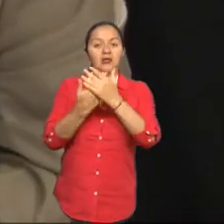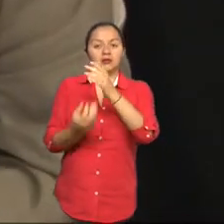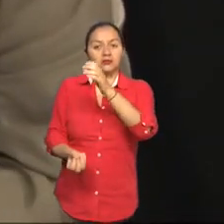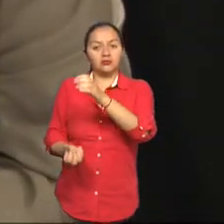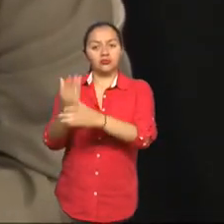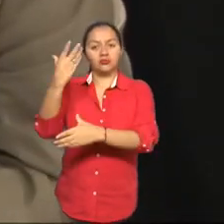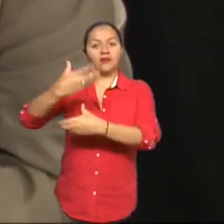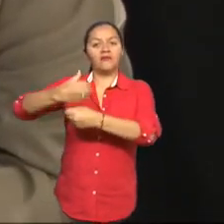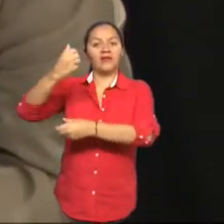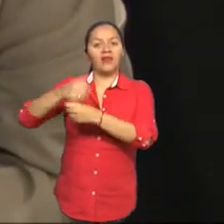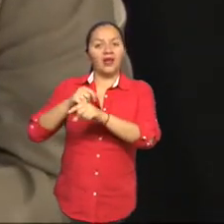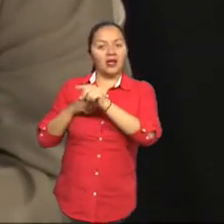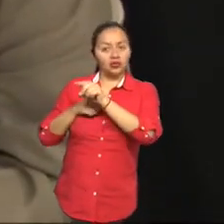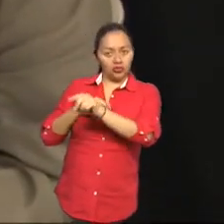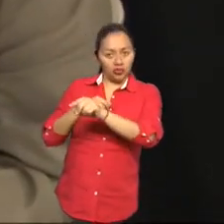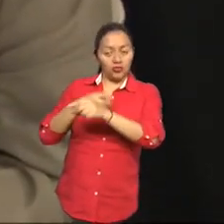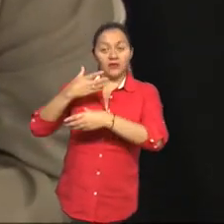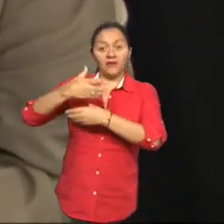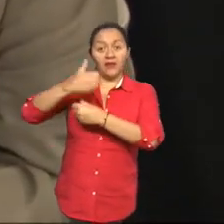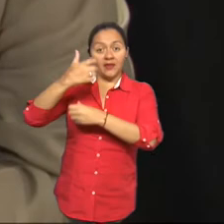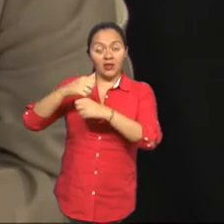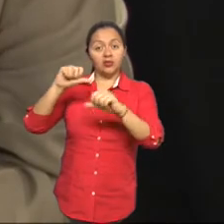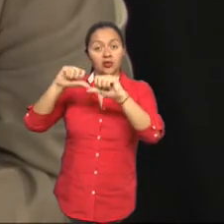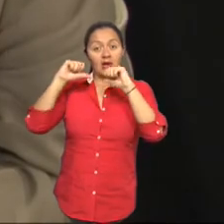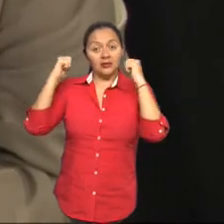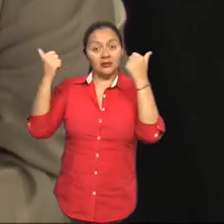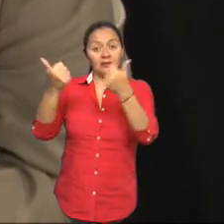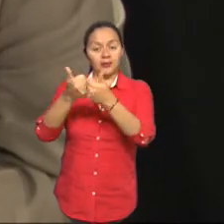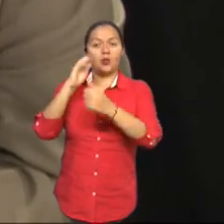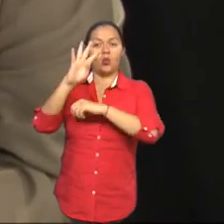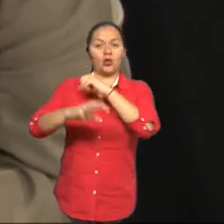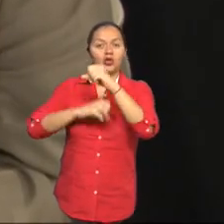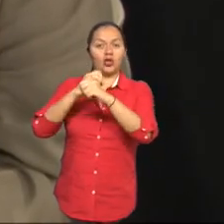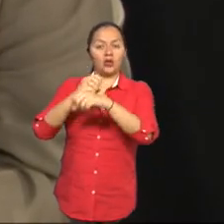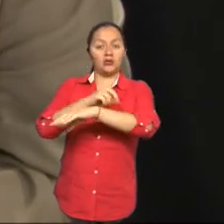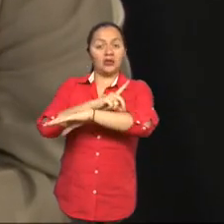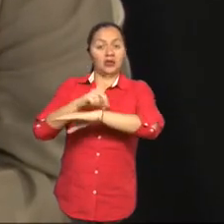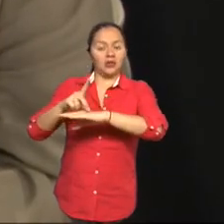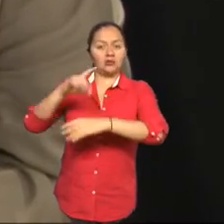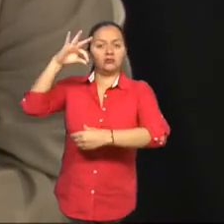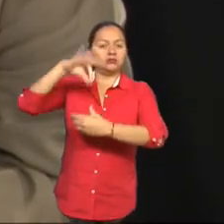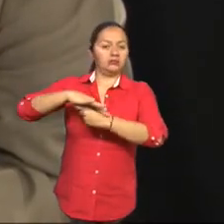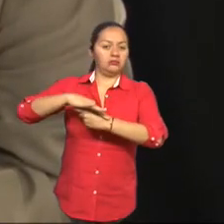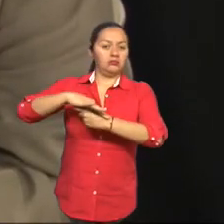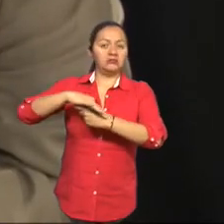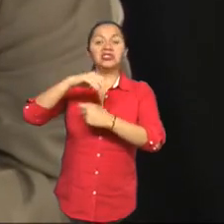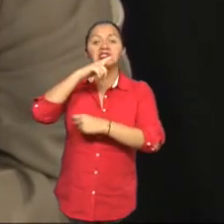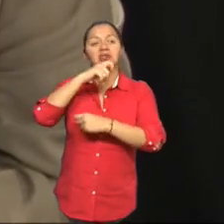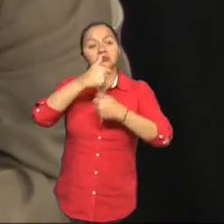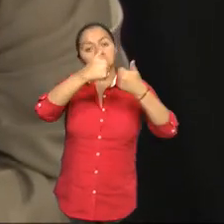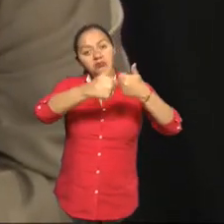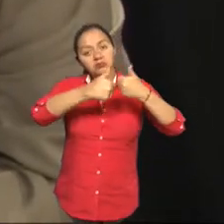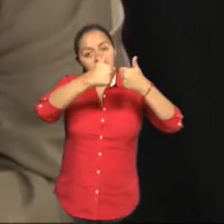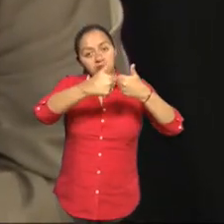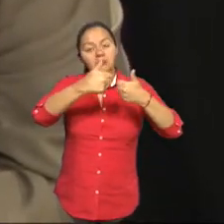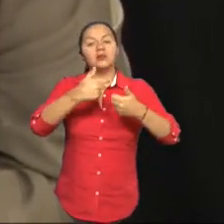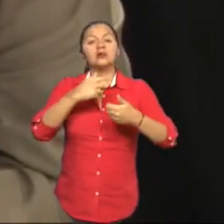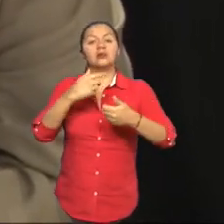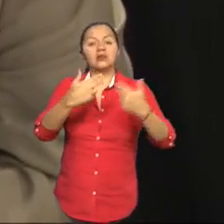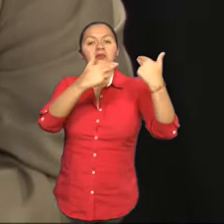las federaciones en asamblea eligen un directorio cada 4 años y de ahí sale quiénes serían las personas que van a estar al frente